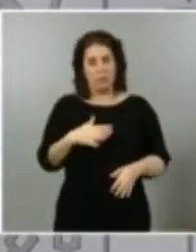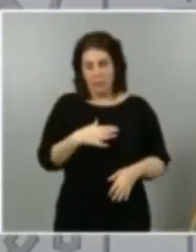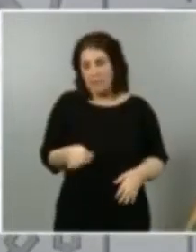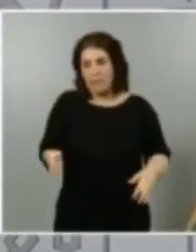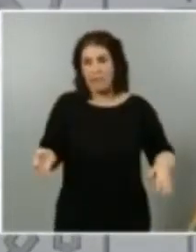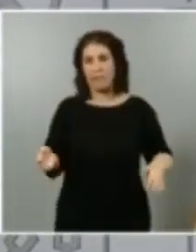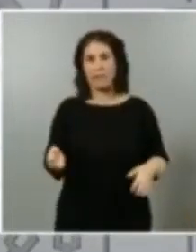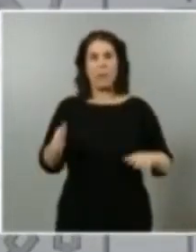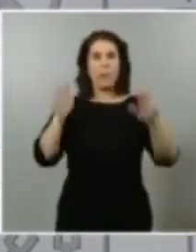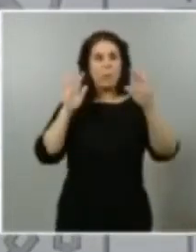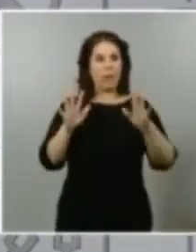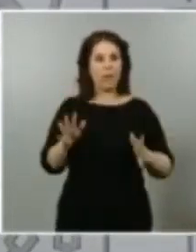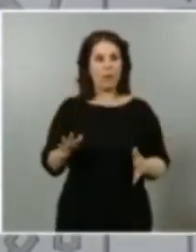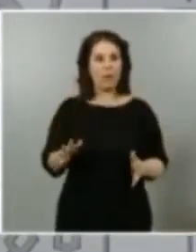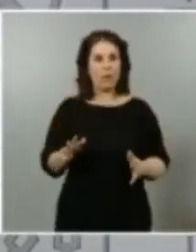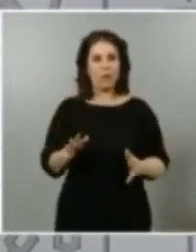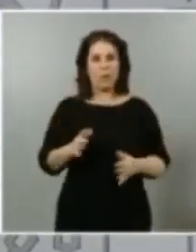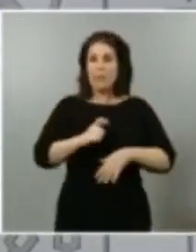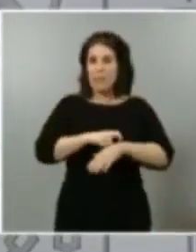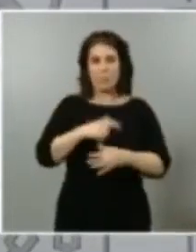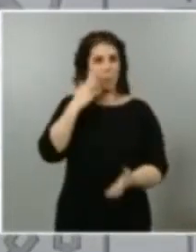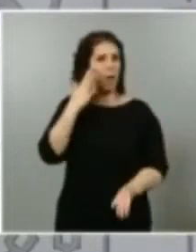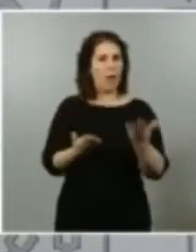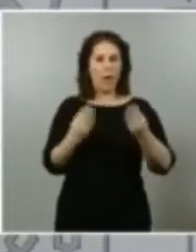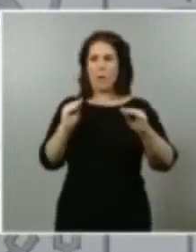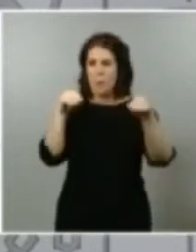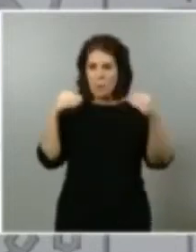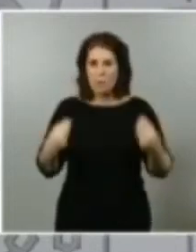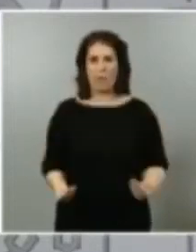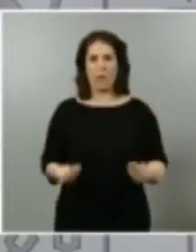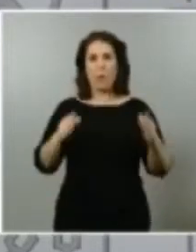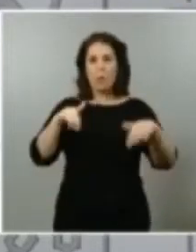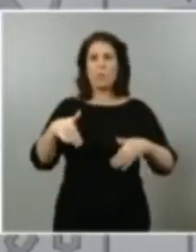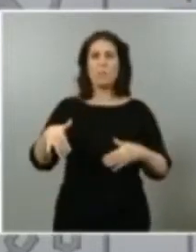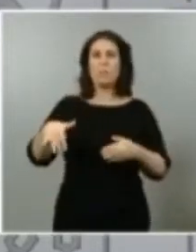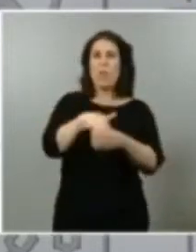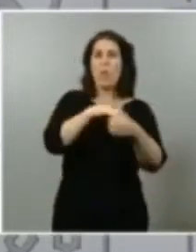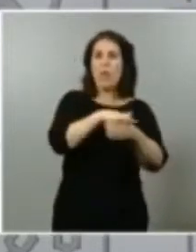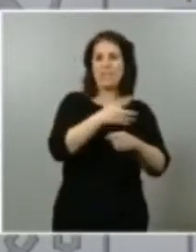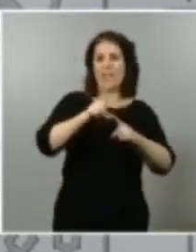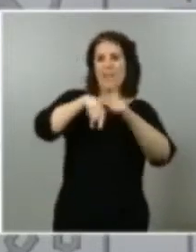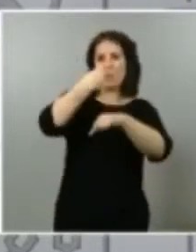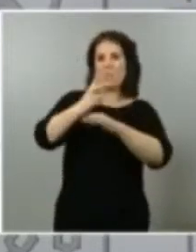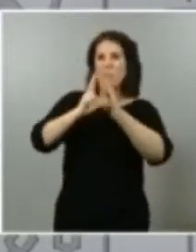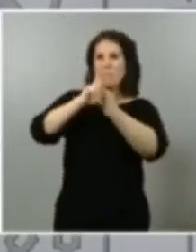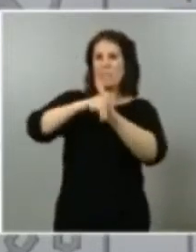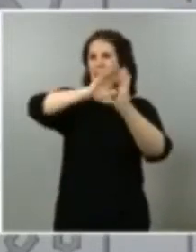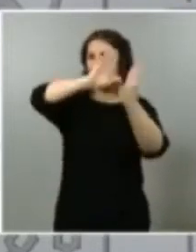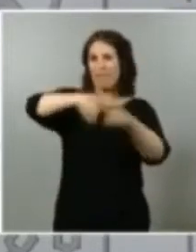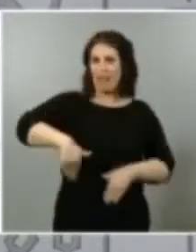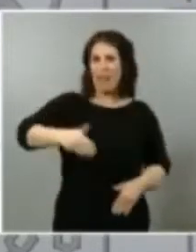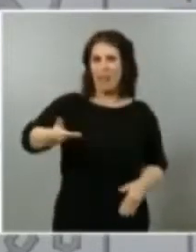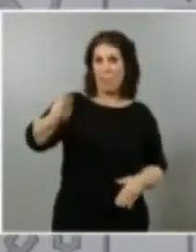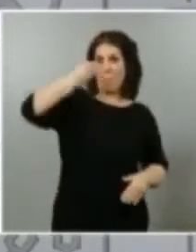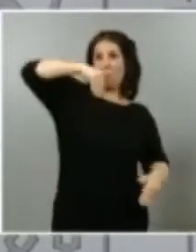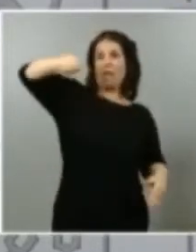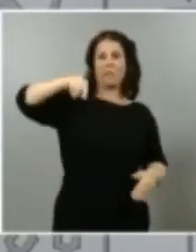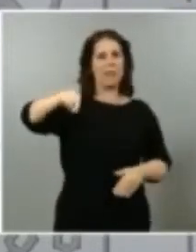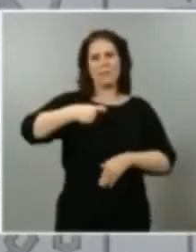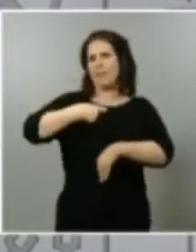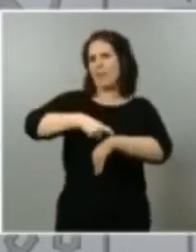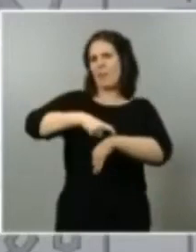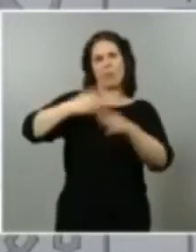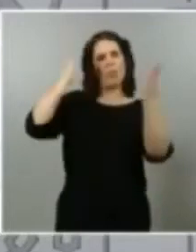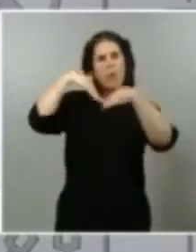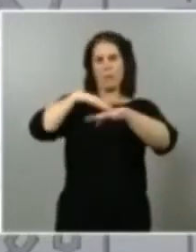no hubo tiempo de valorar las últimas zonas que se añadieron casi al final del proceso y realmente si han